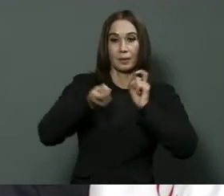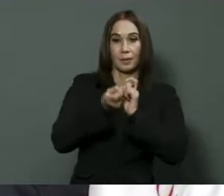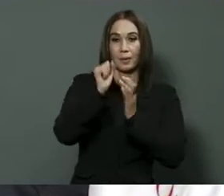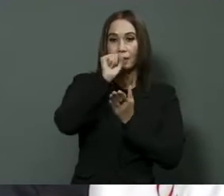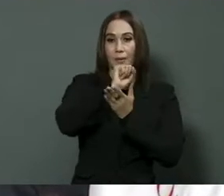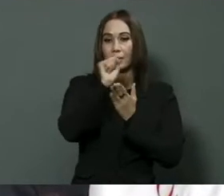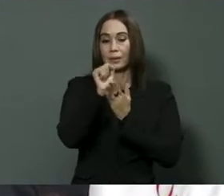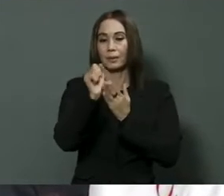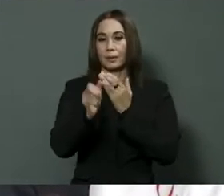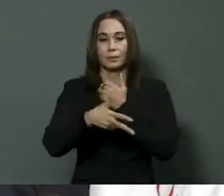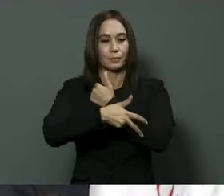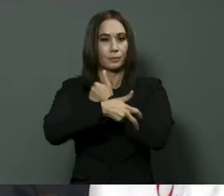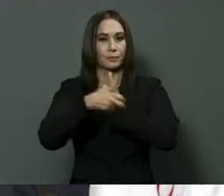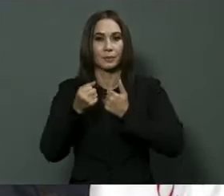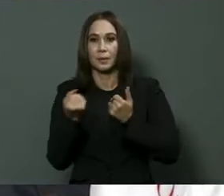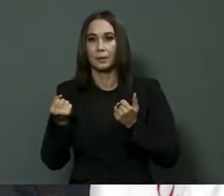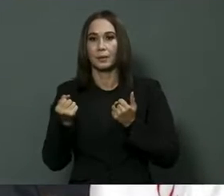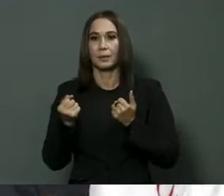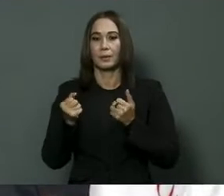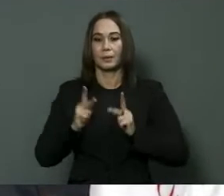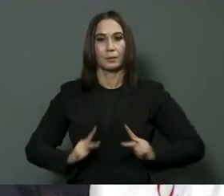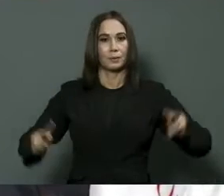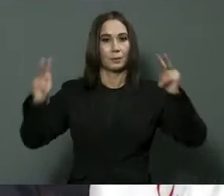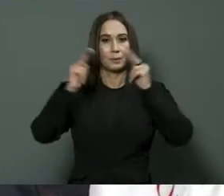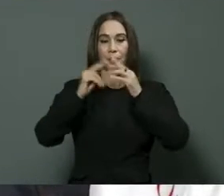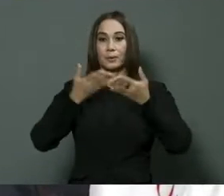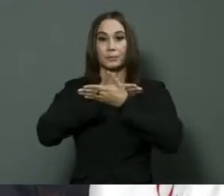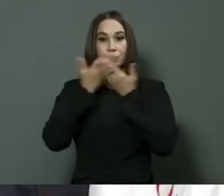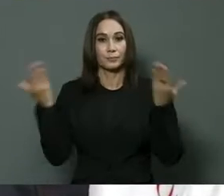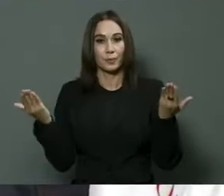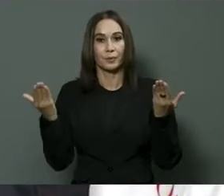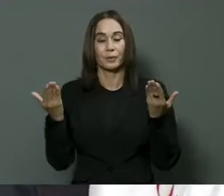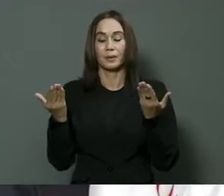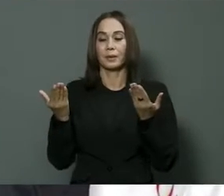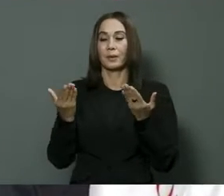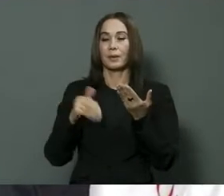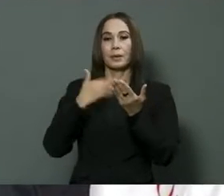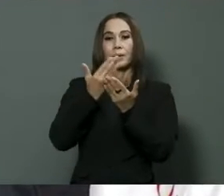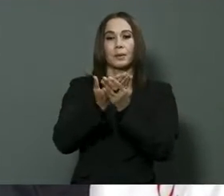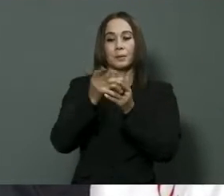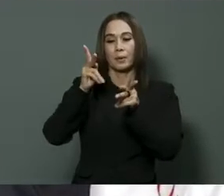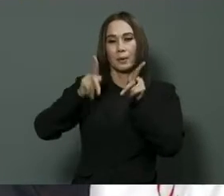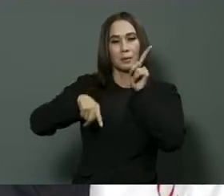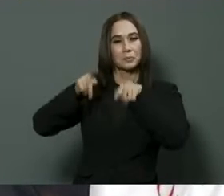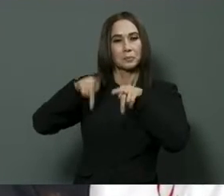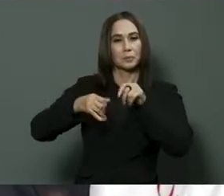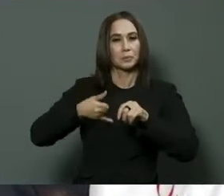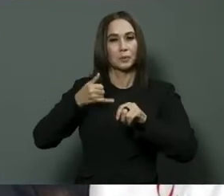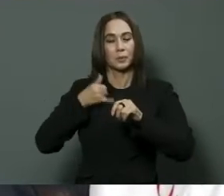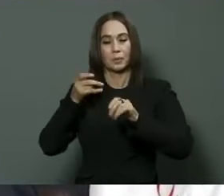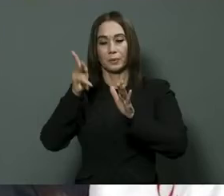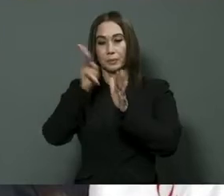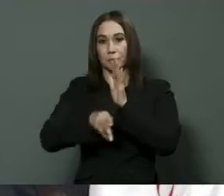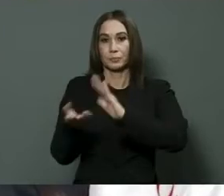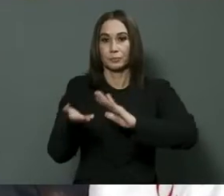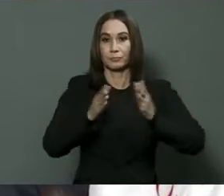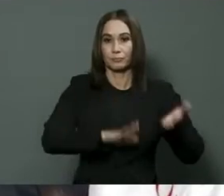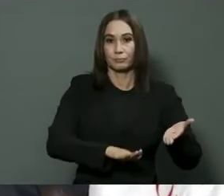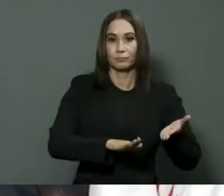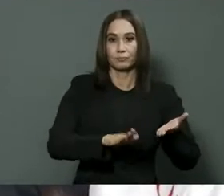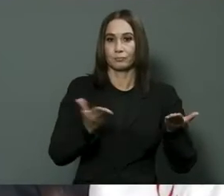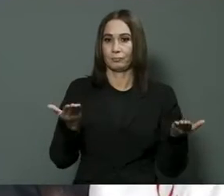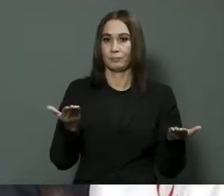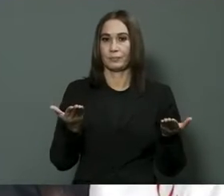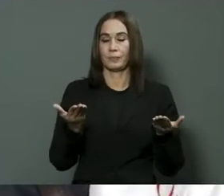situaciones que nos están robando los valores que llevan a la muerte prematura a muchos jóvenes valiosos